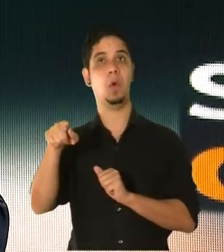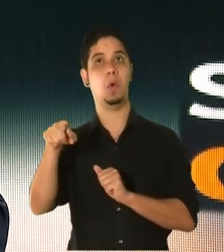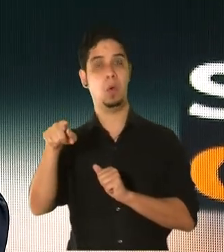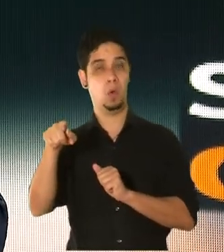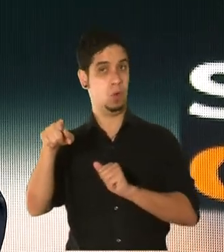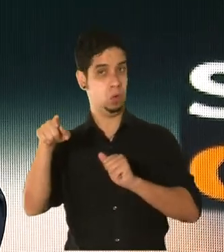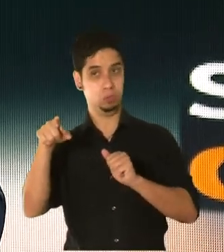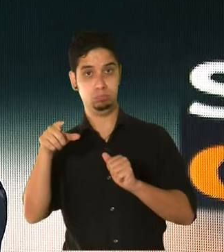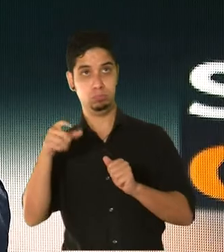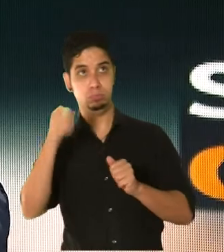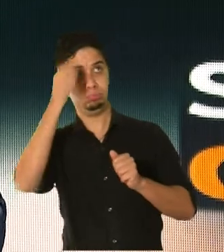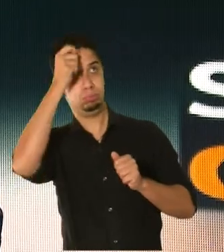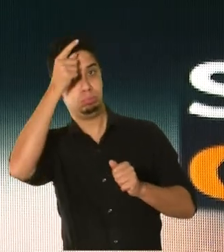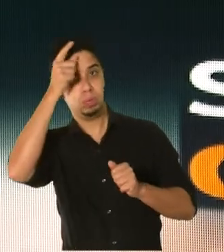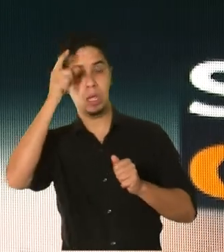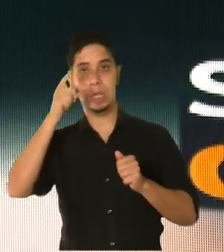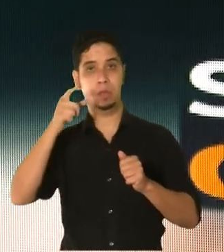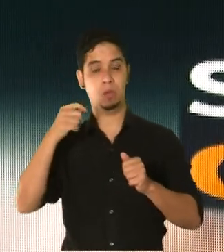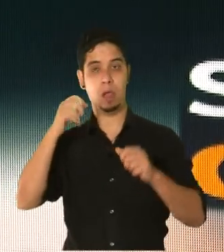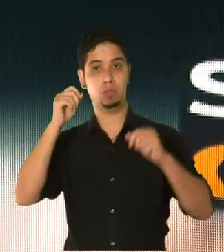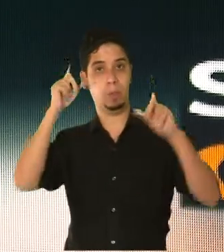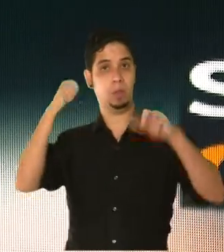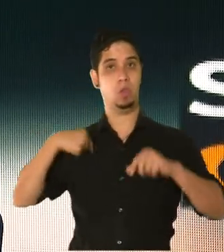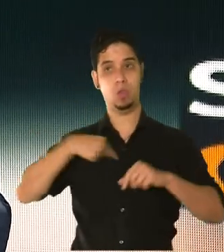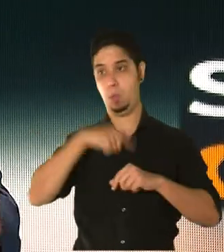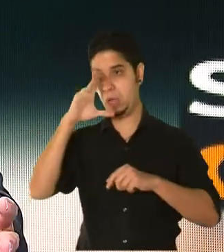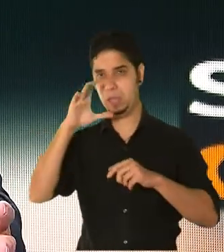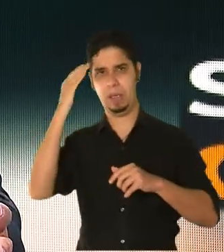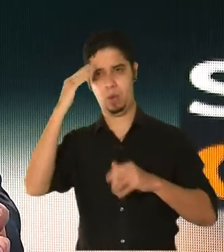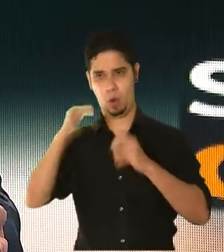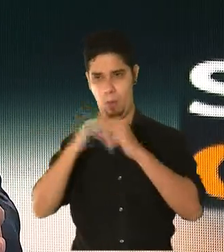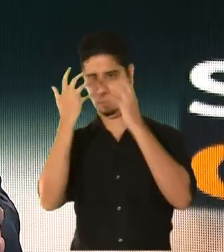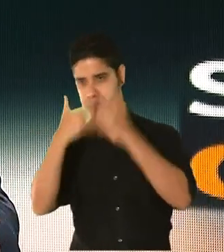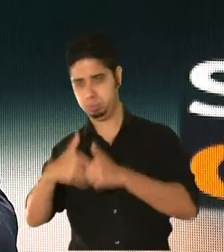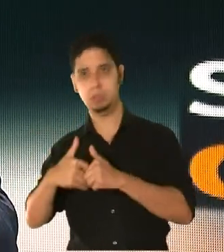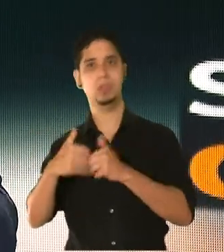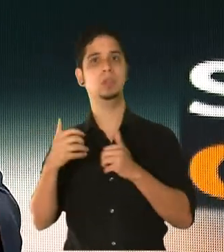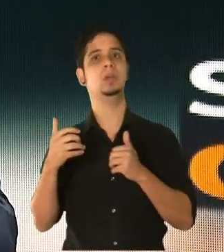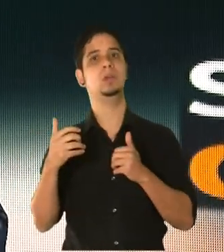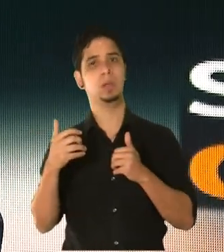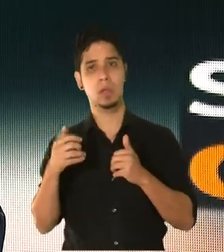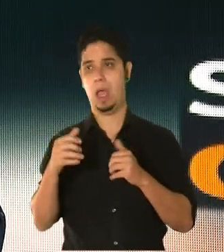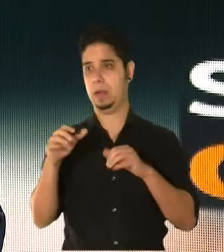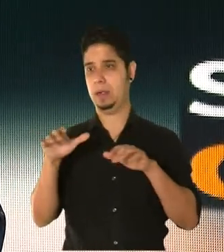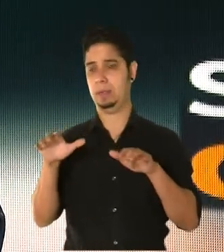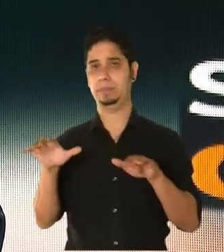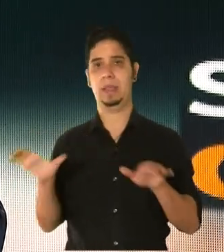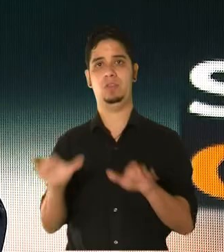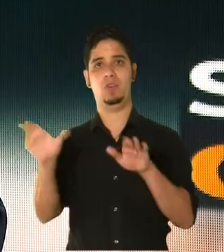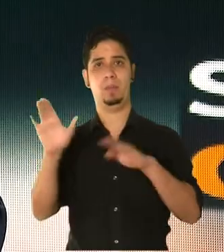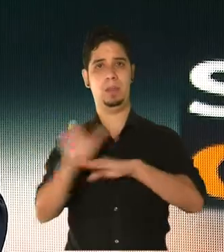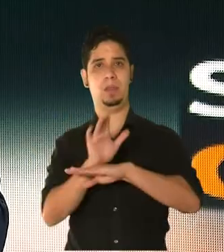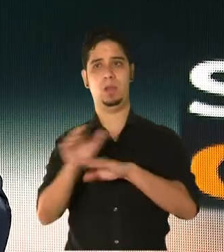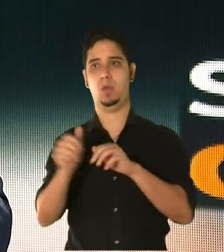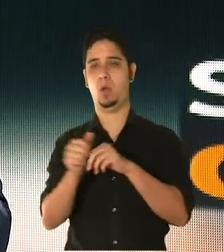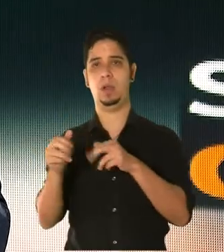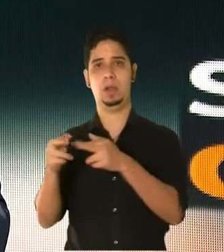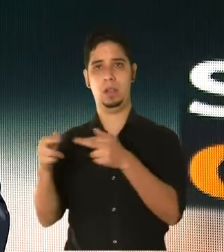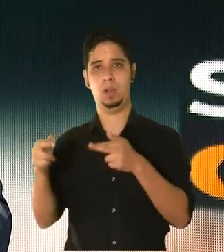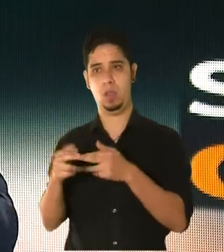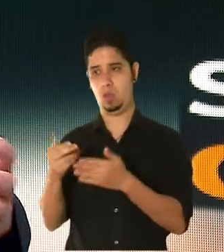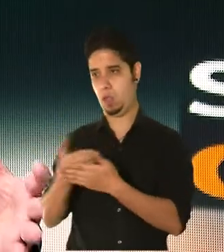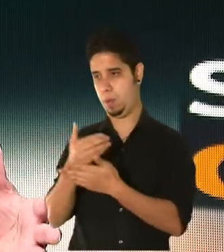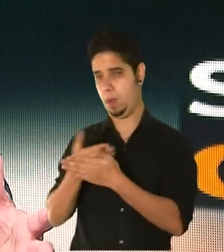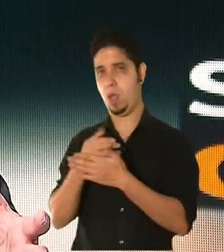cosas que inclusive nos han sorprendido favorablemente lo que han hecho negocios con otras regiones ha hecho negocios con a través del internet